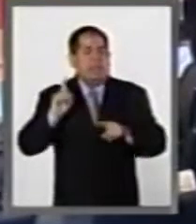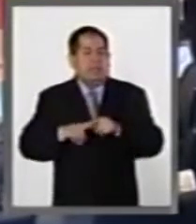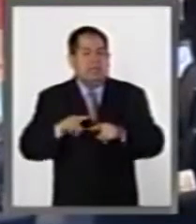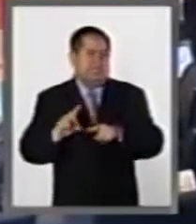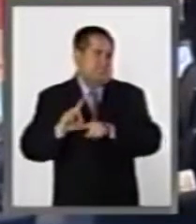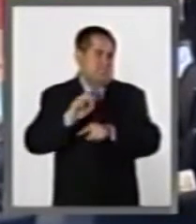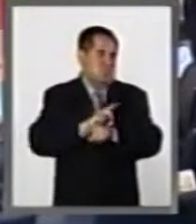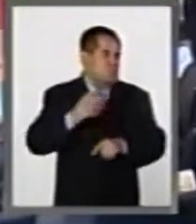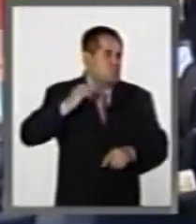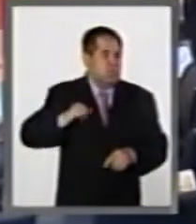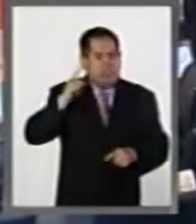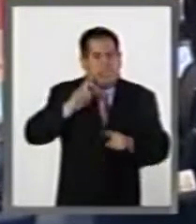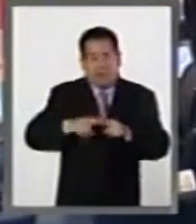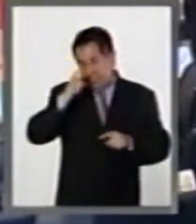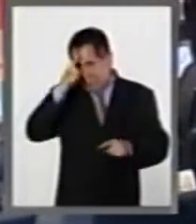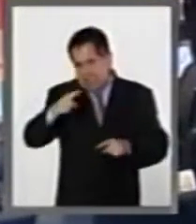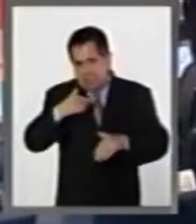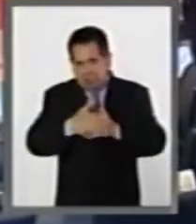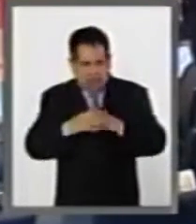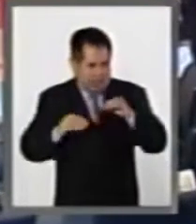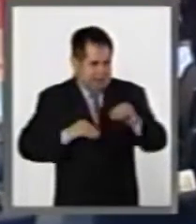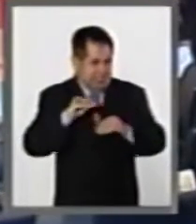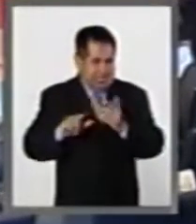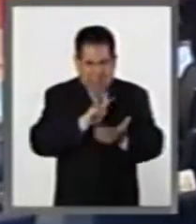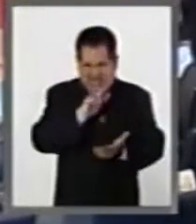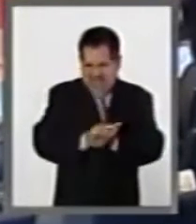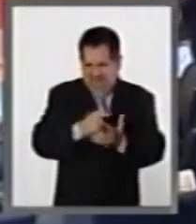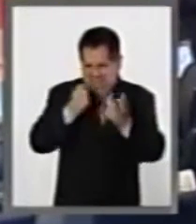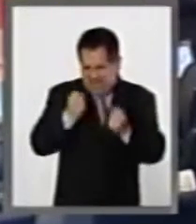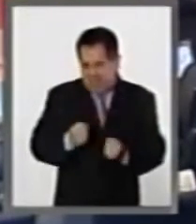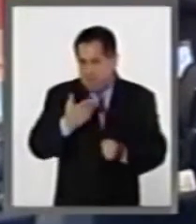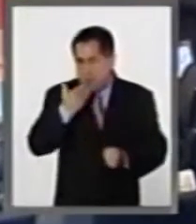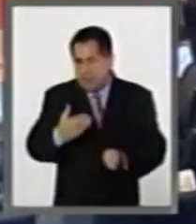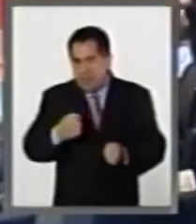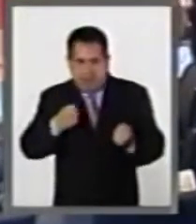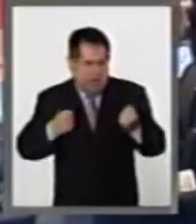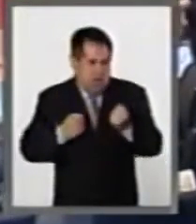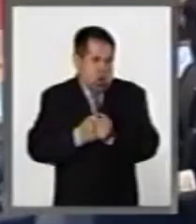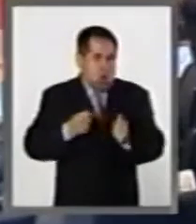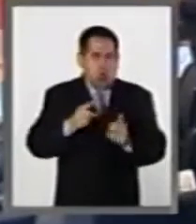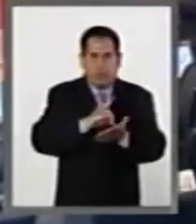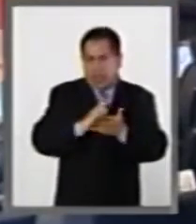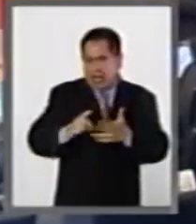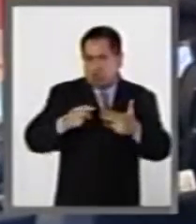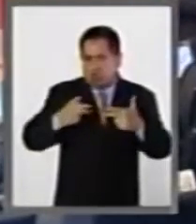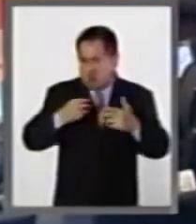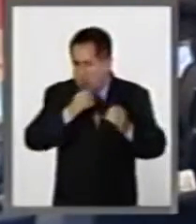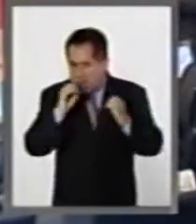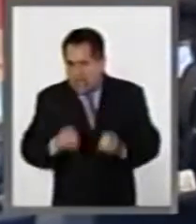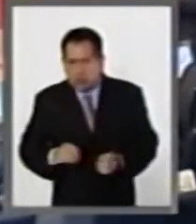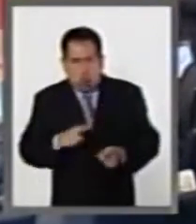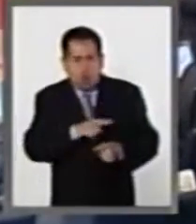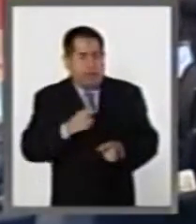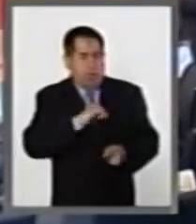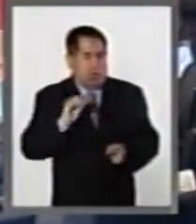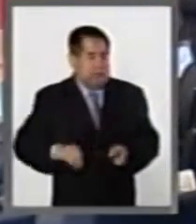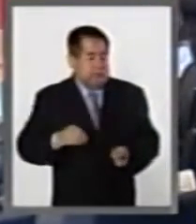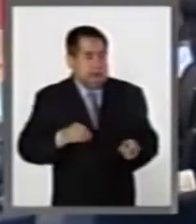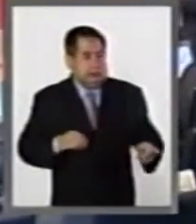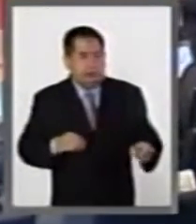principio la creación de un diseño legal cimentado en un sólido régimen de derechos y obligaciones y en una